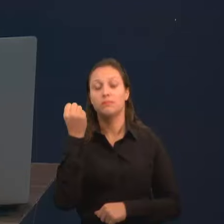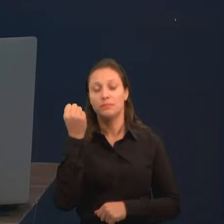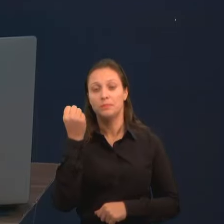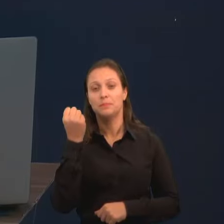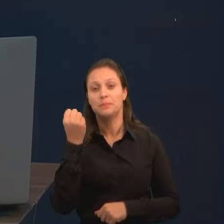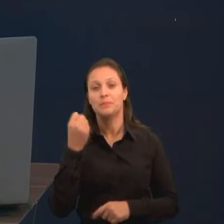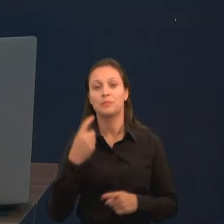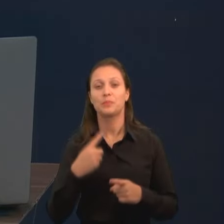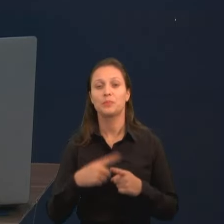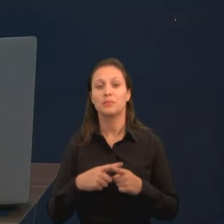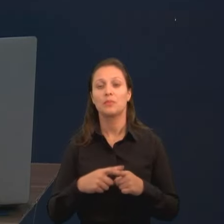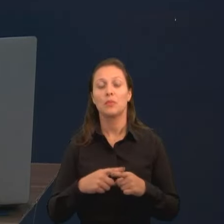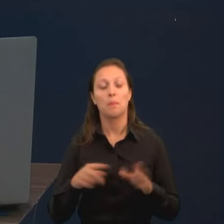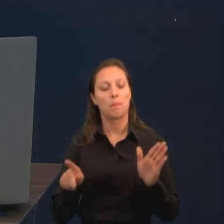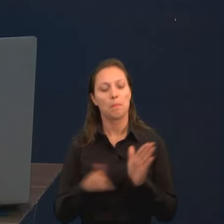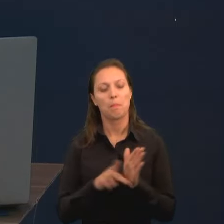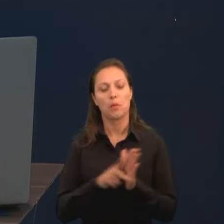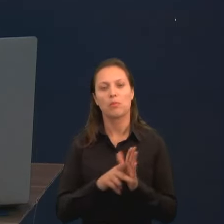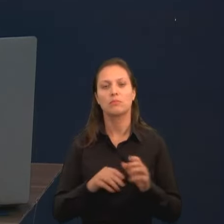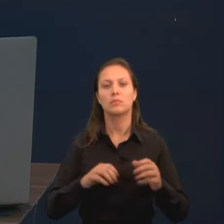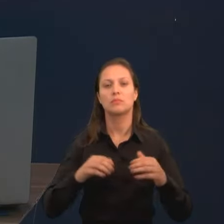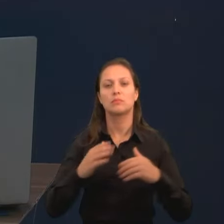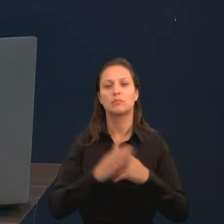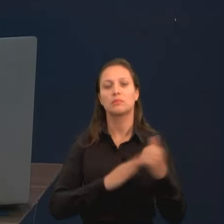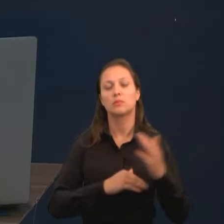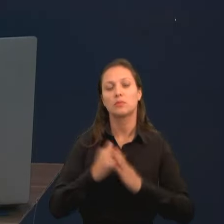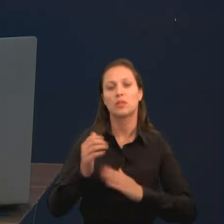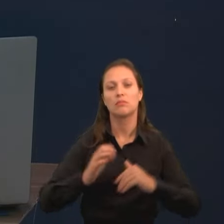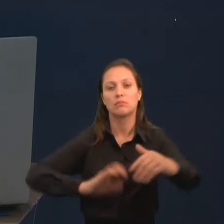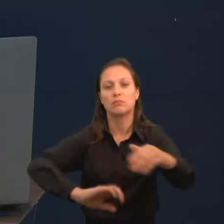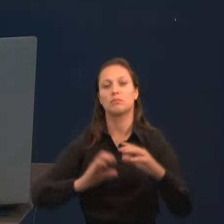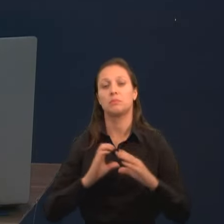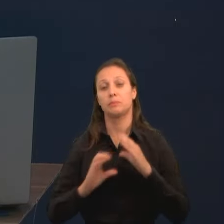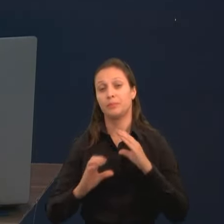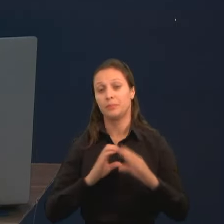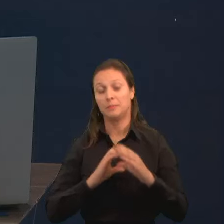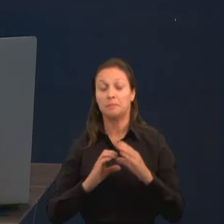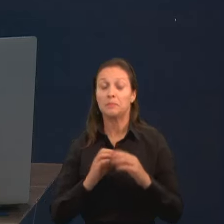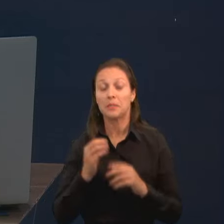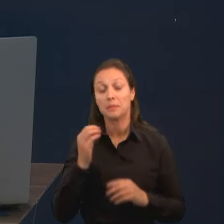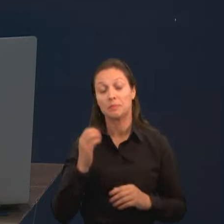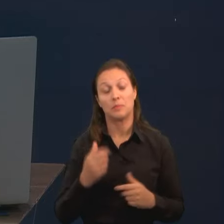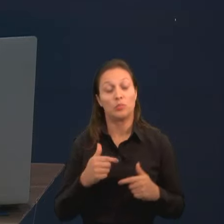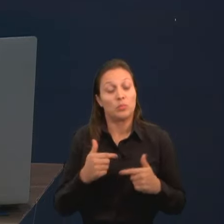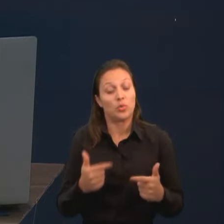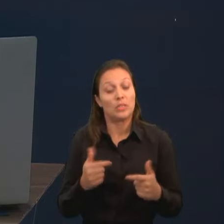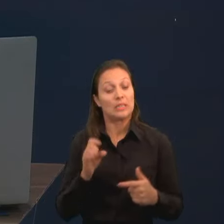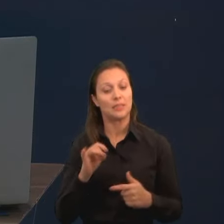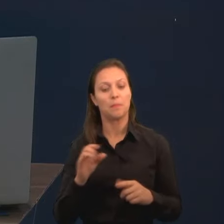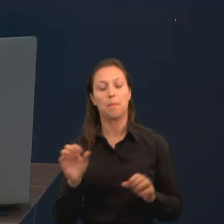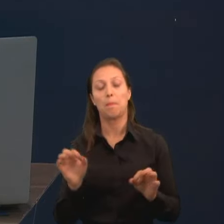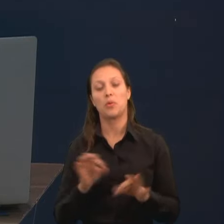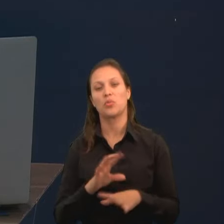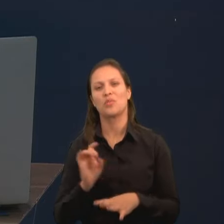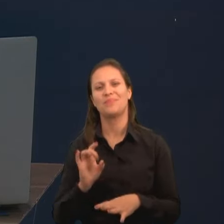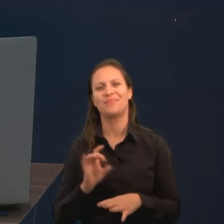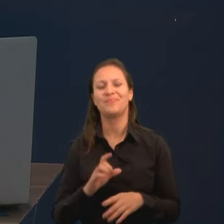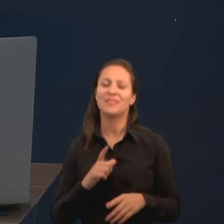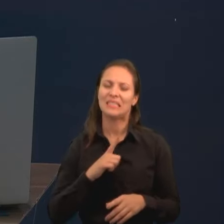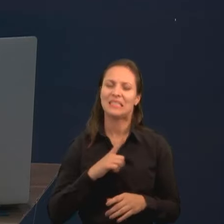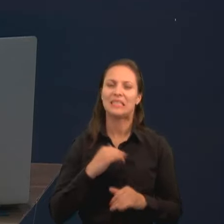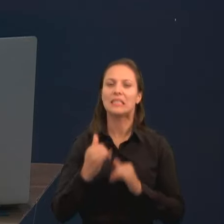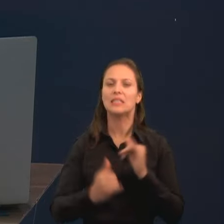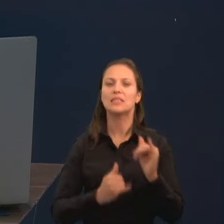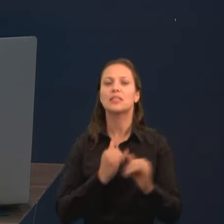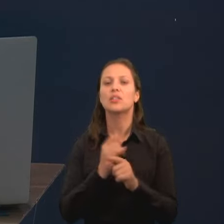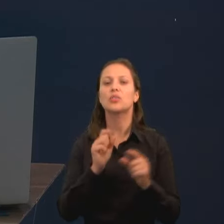polemista y radical, que es el segundo paso en la industria de comunicación. Si terminara ahí, tendríamos